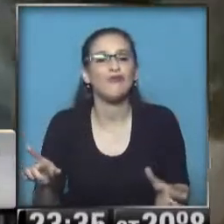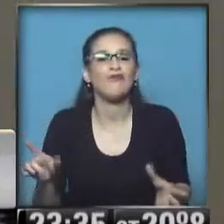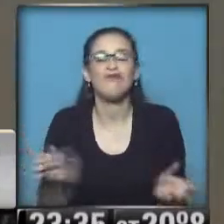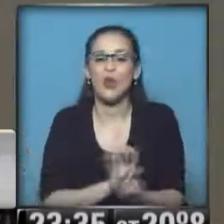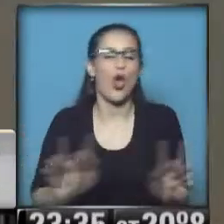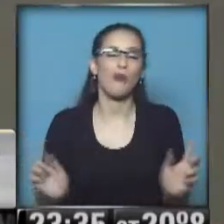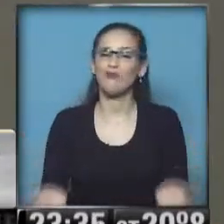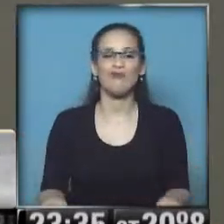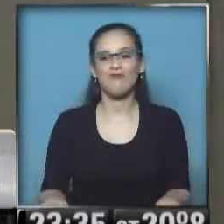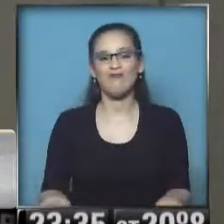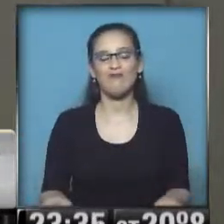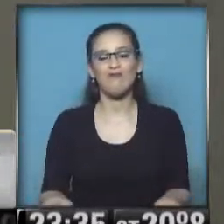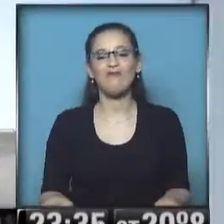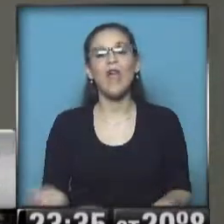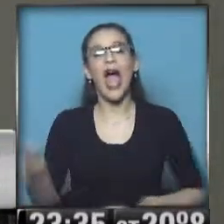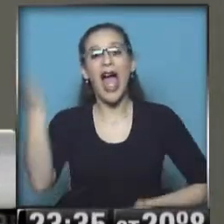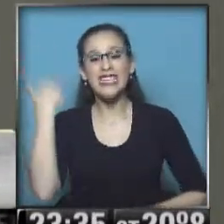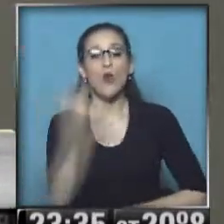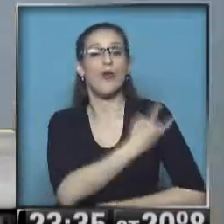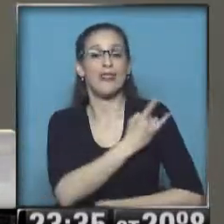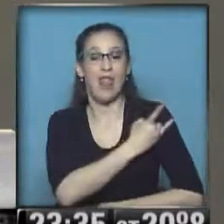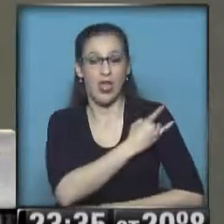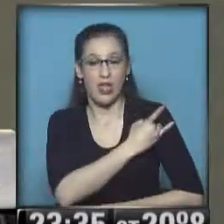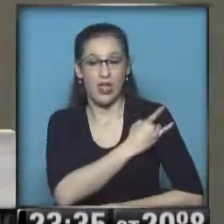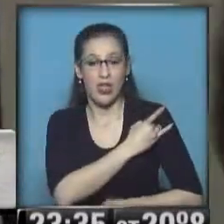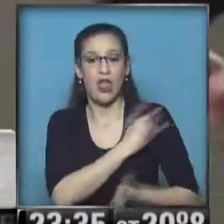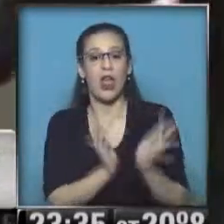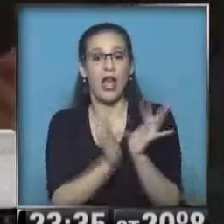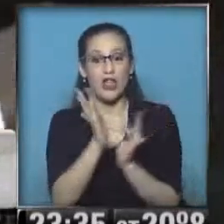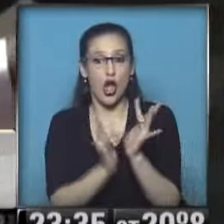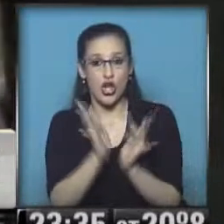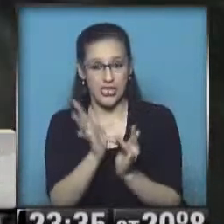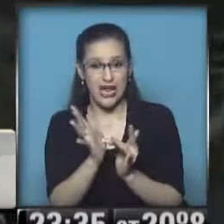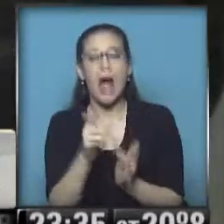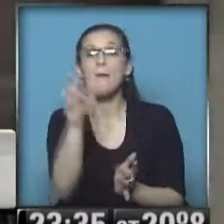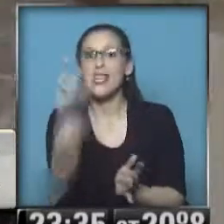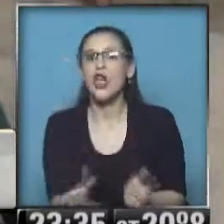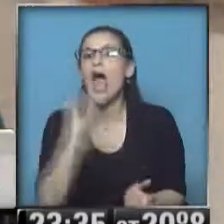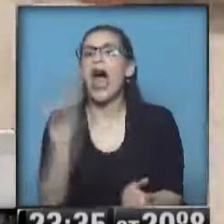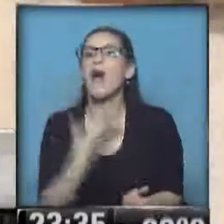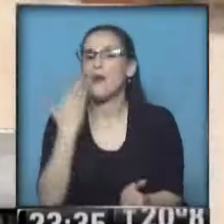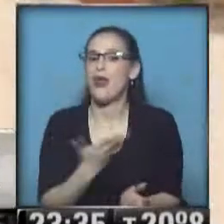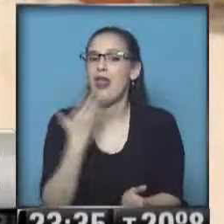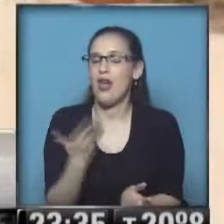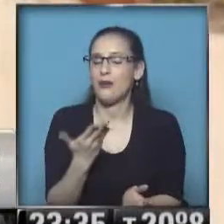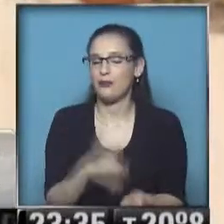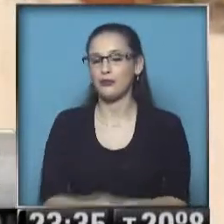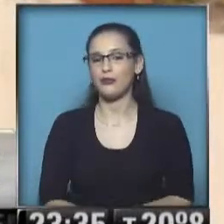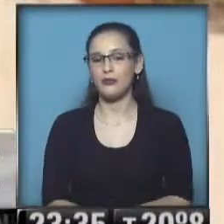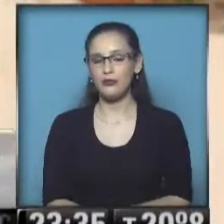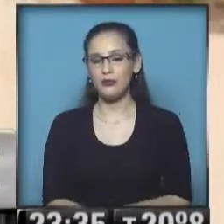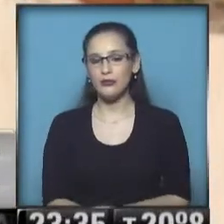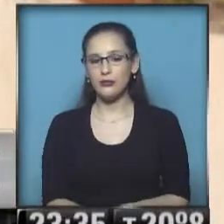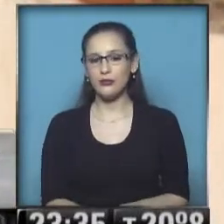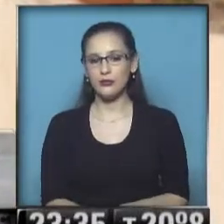hecho, ayer en la UCA creo que hubo alguien. Y ese alguien creo que tuvo que ver con todo esto, ¿no? Es decir, creo que... Por